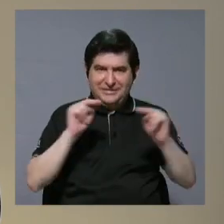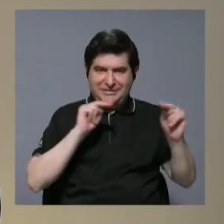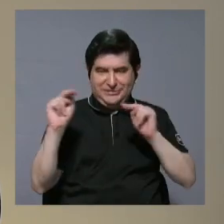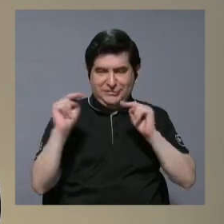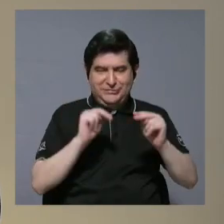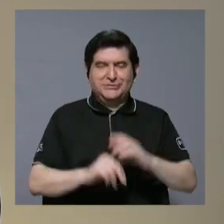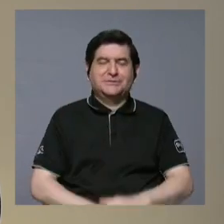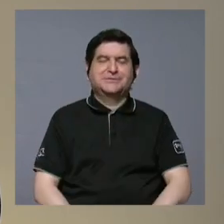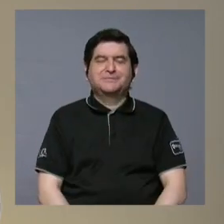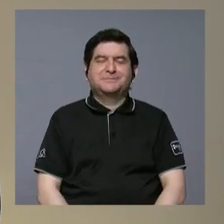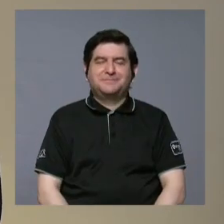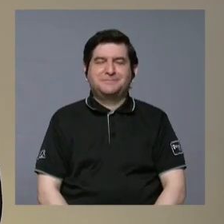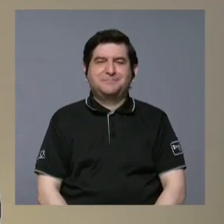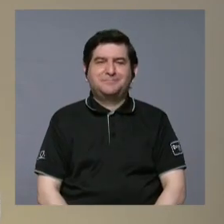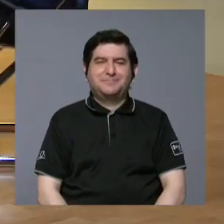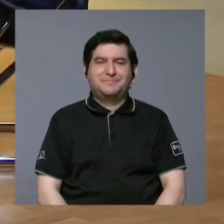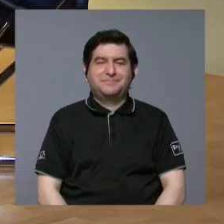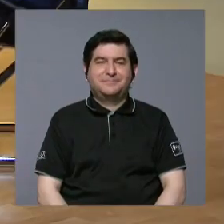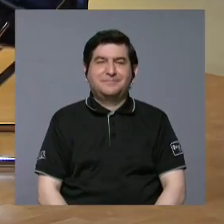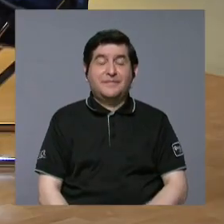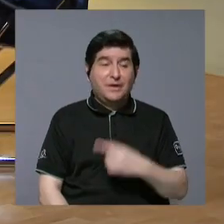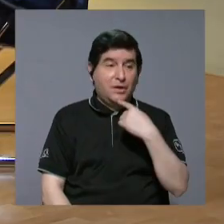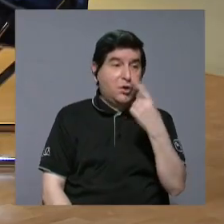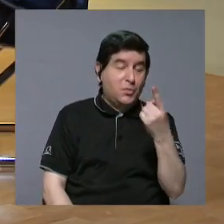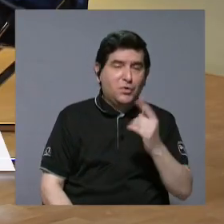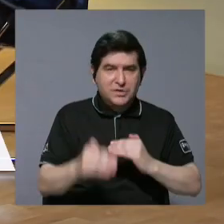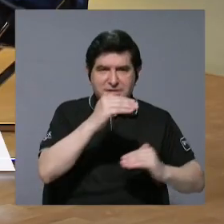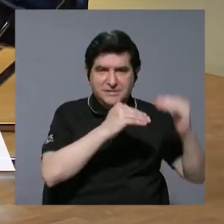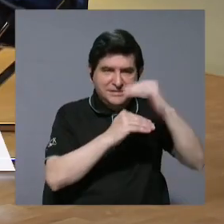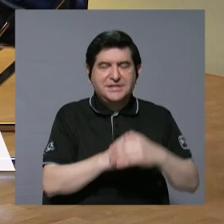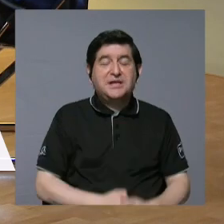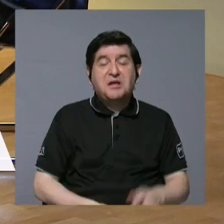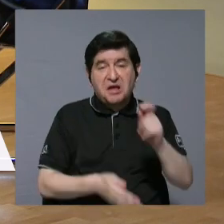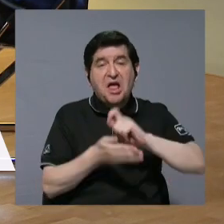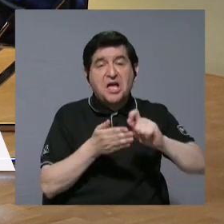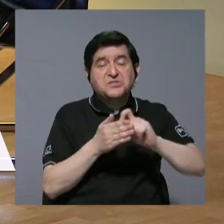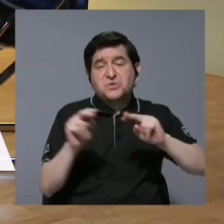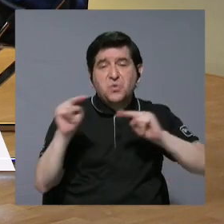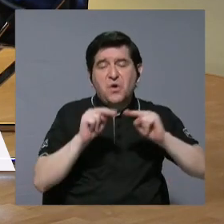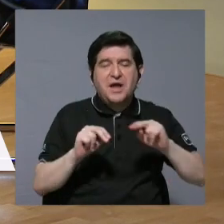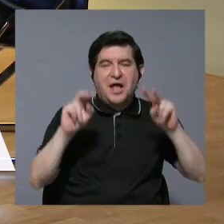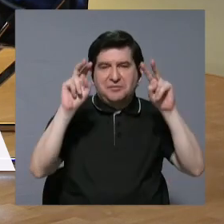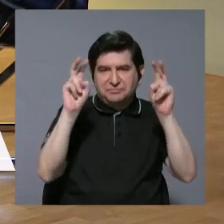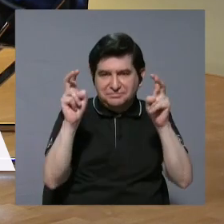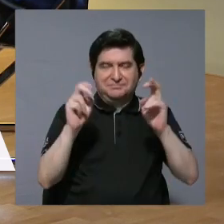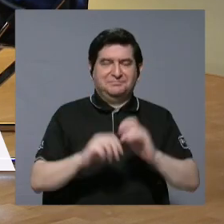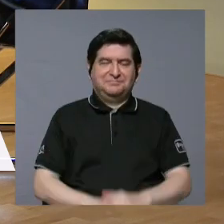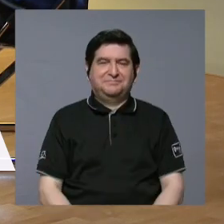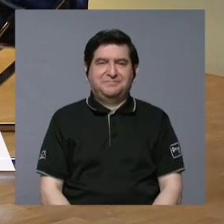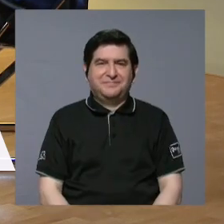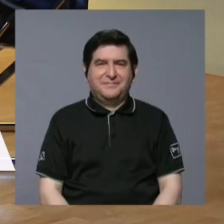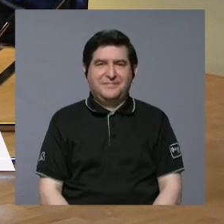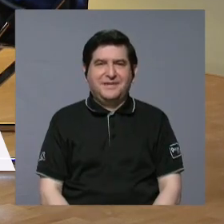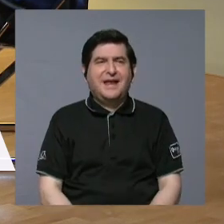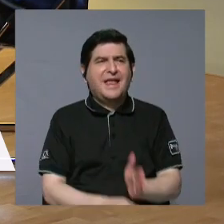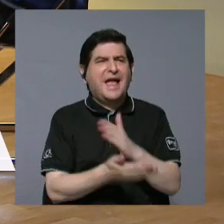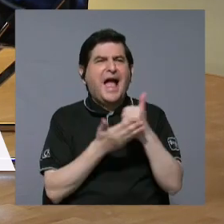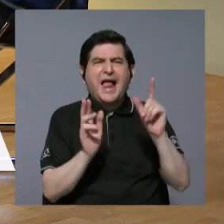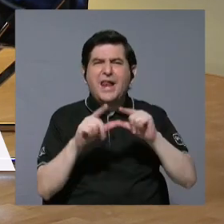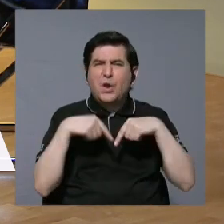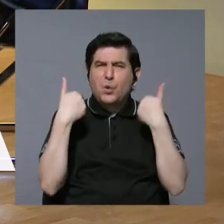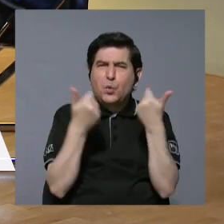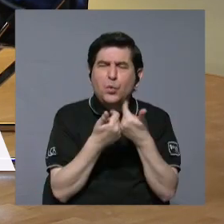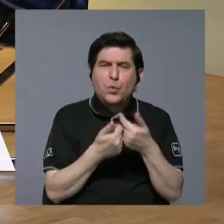negocios, como le decimos en la facultad, la escuela de negocios, es un poco, ¿hay algún grupo